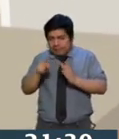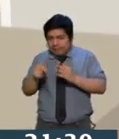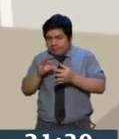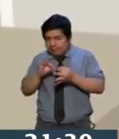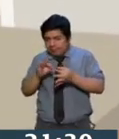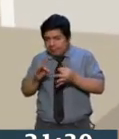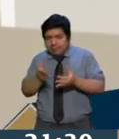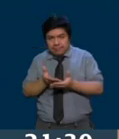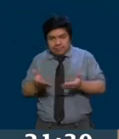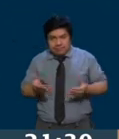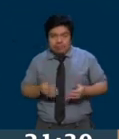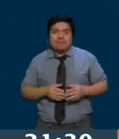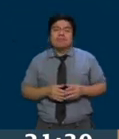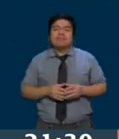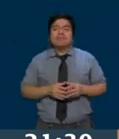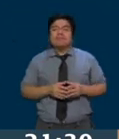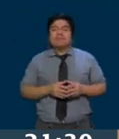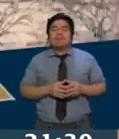comentarlo.